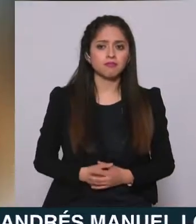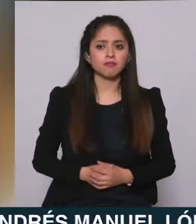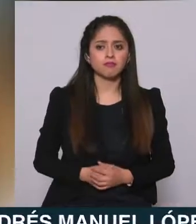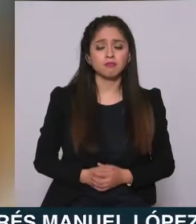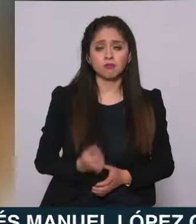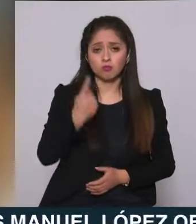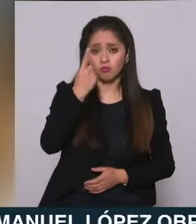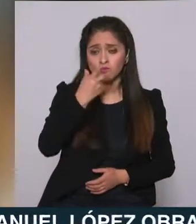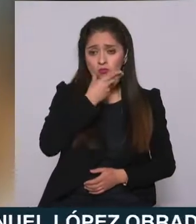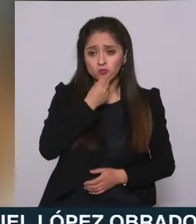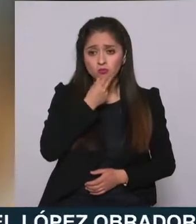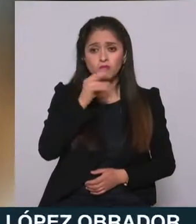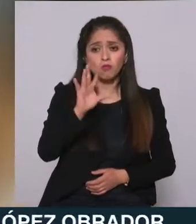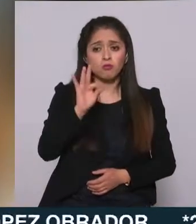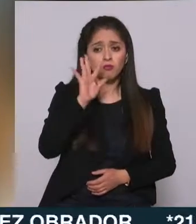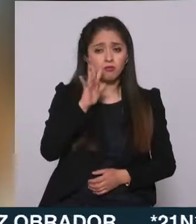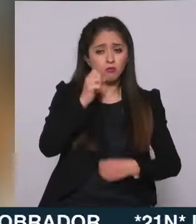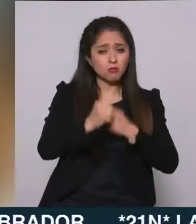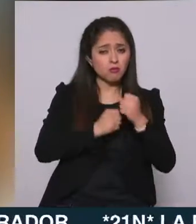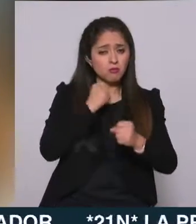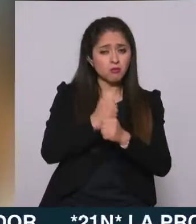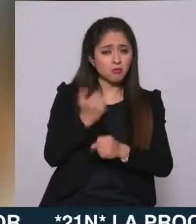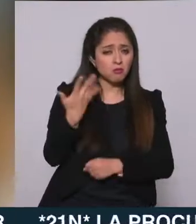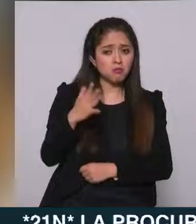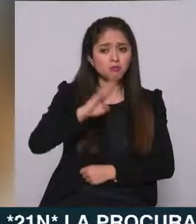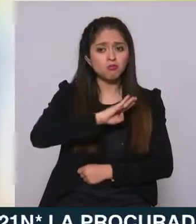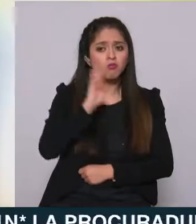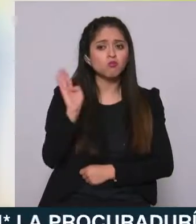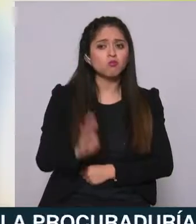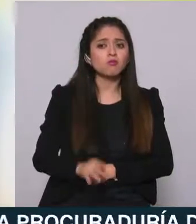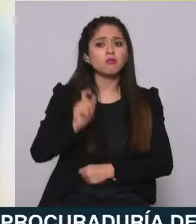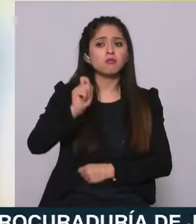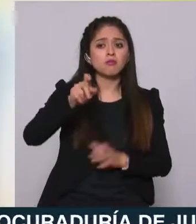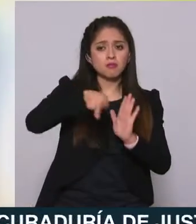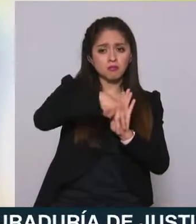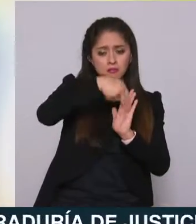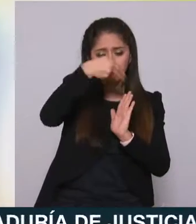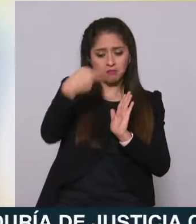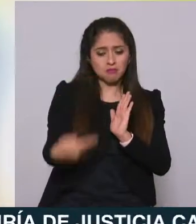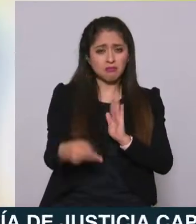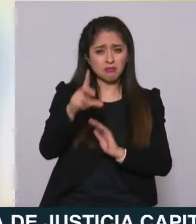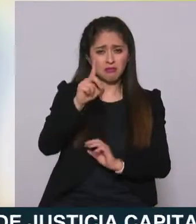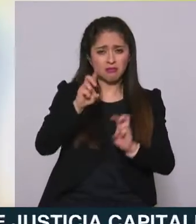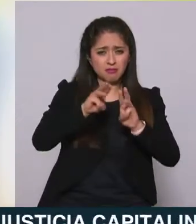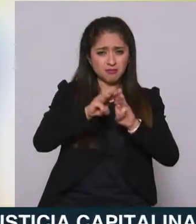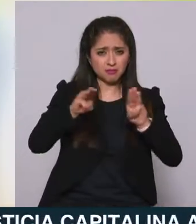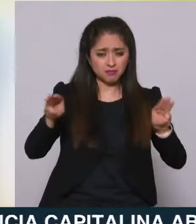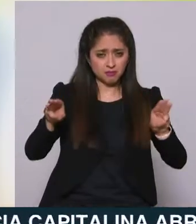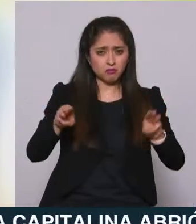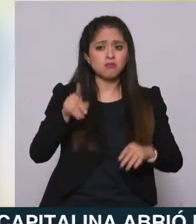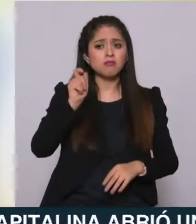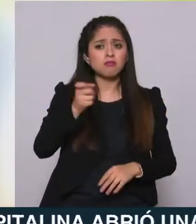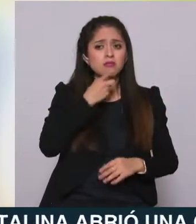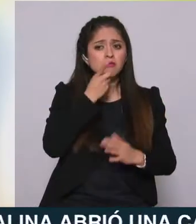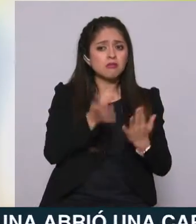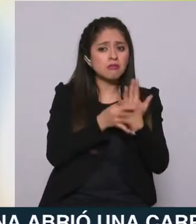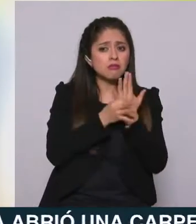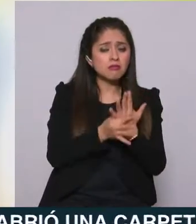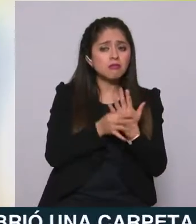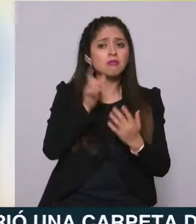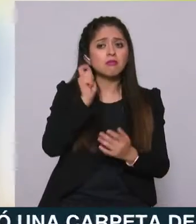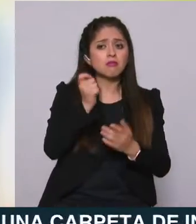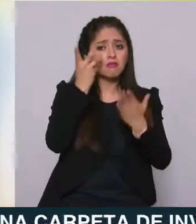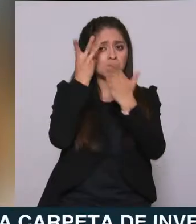Un hombre de aproximadamente 45 años de edad perdió la vida tras caer de una altura de más de 30 metros de altura. Los reportes indican que se